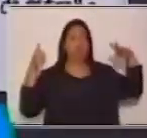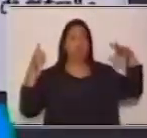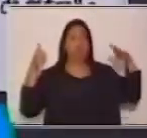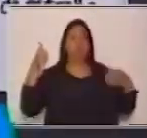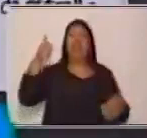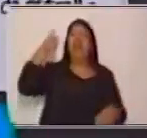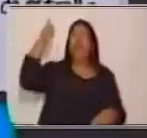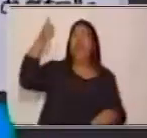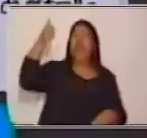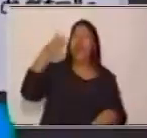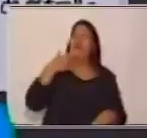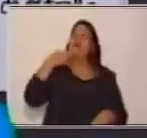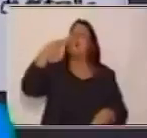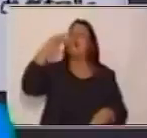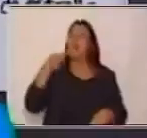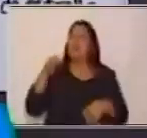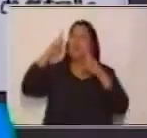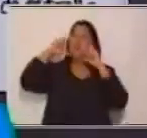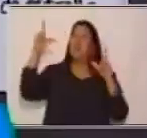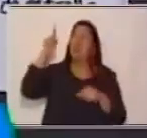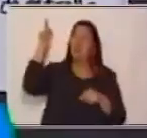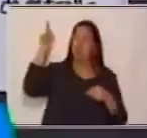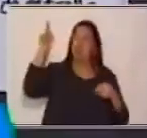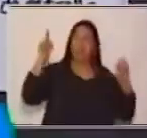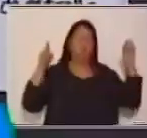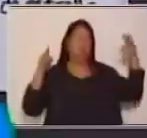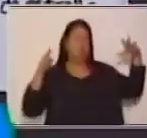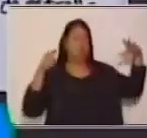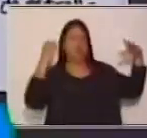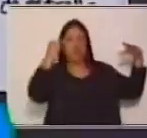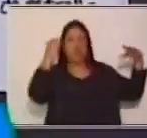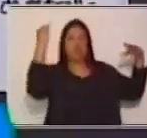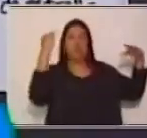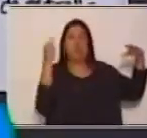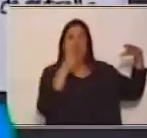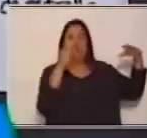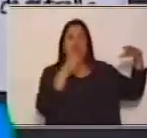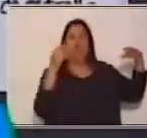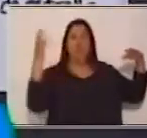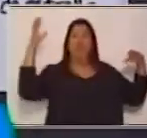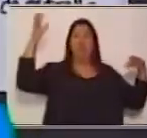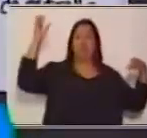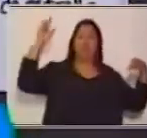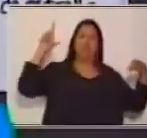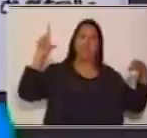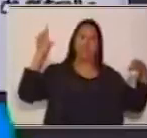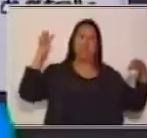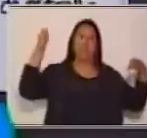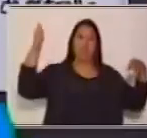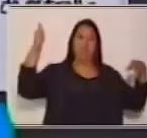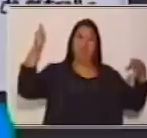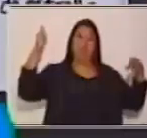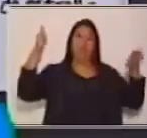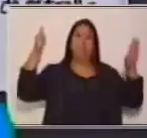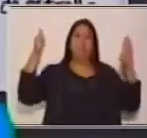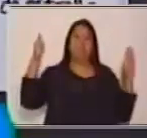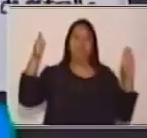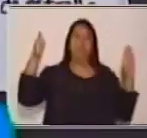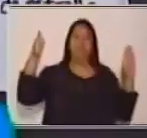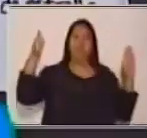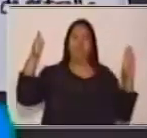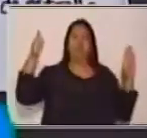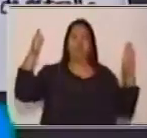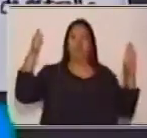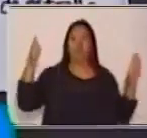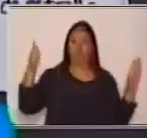o con el cual lo queremos comparar. Entonces, nuestra fórmula quedaría A como B,